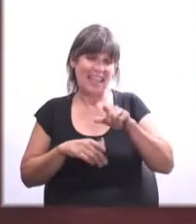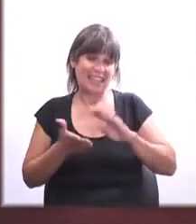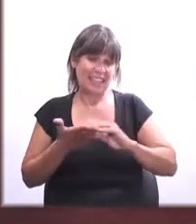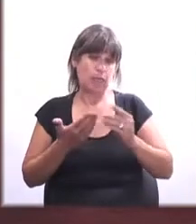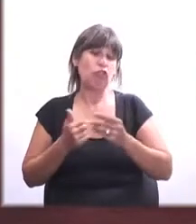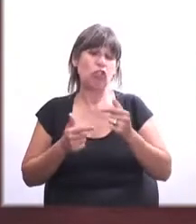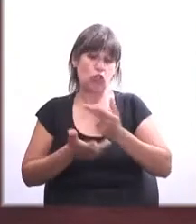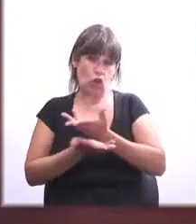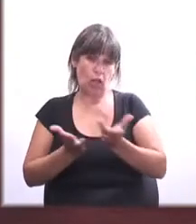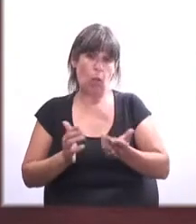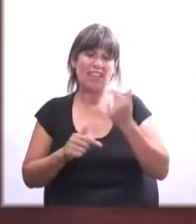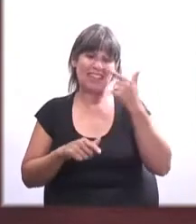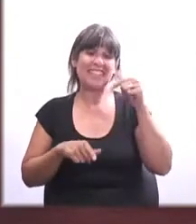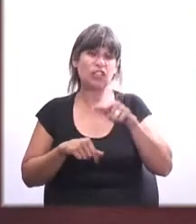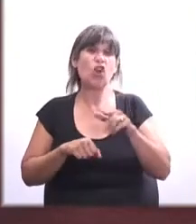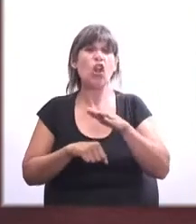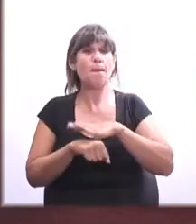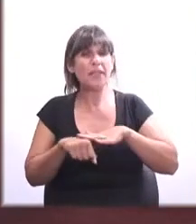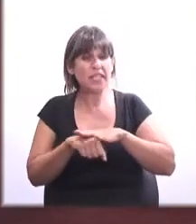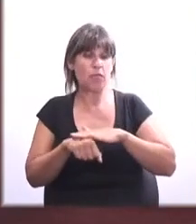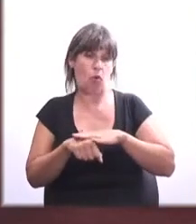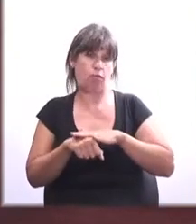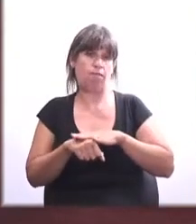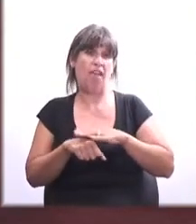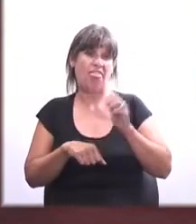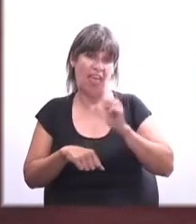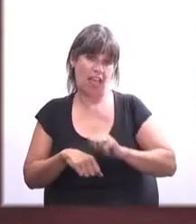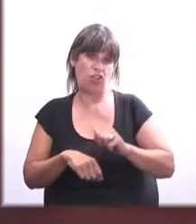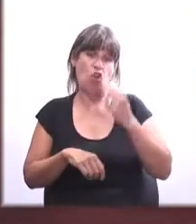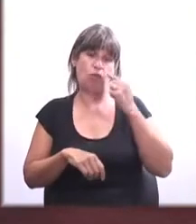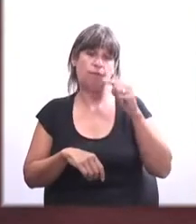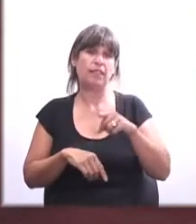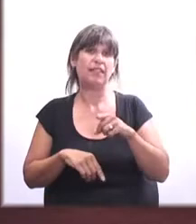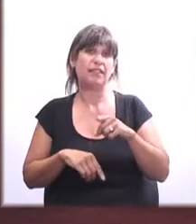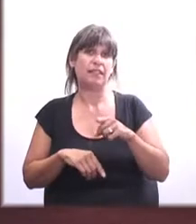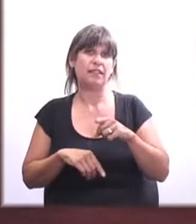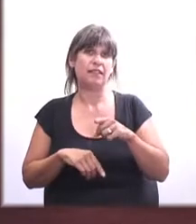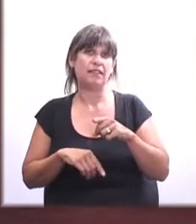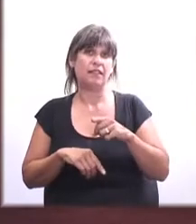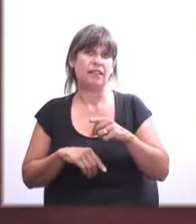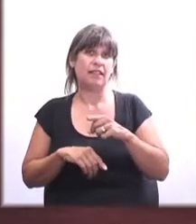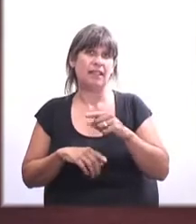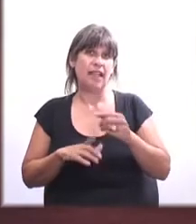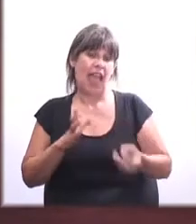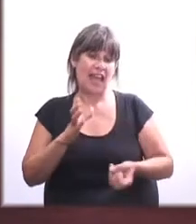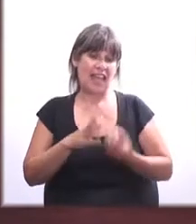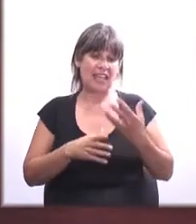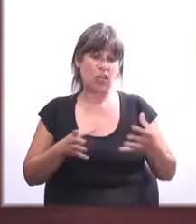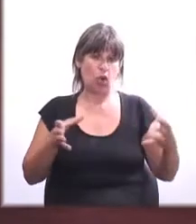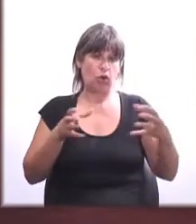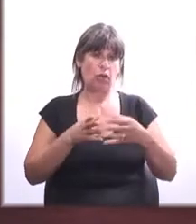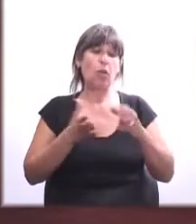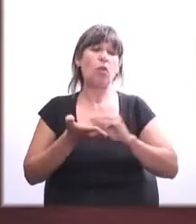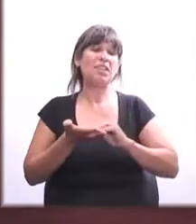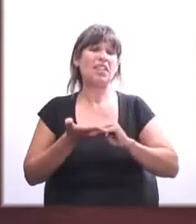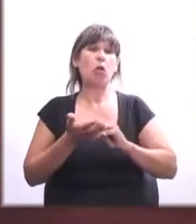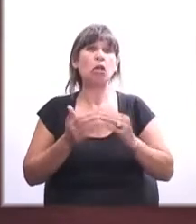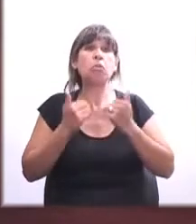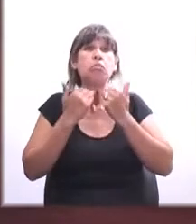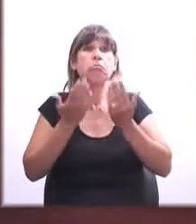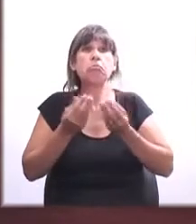daño al que creó un equipo de administradores que no supo